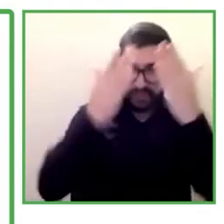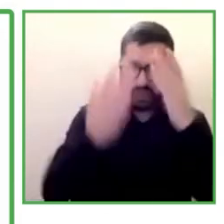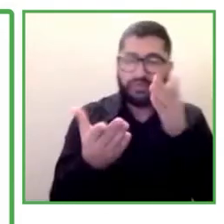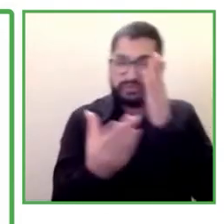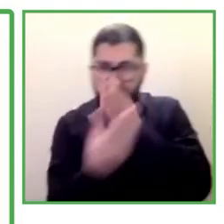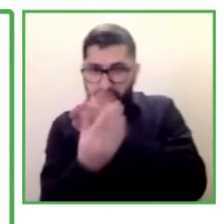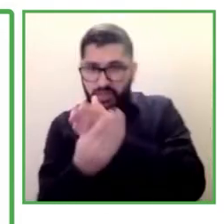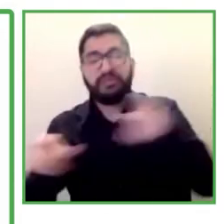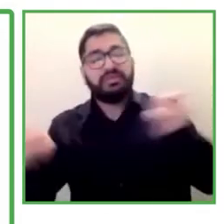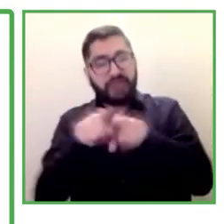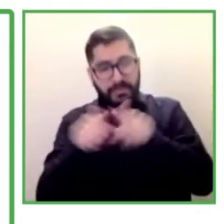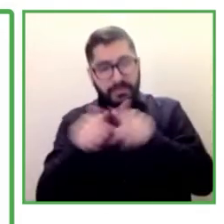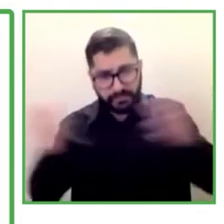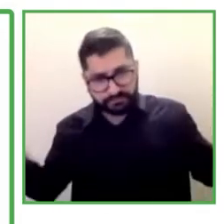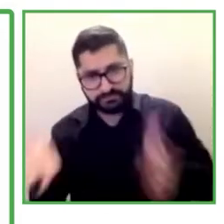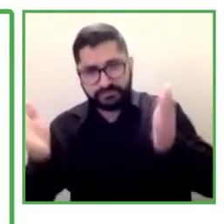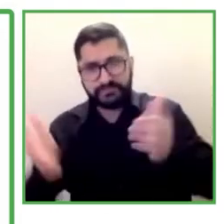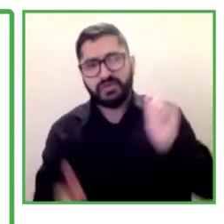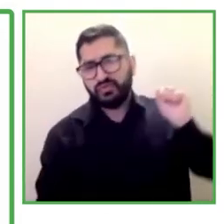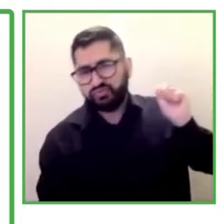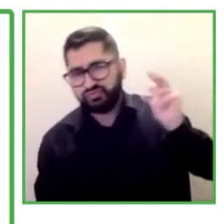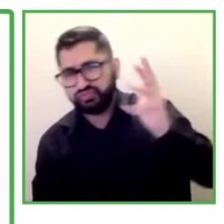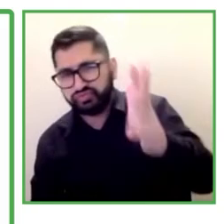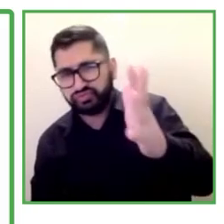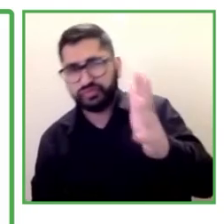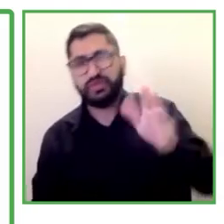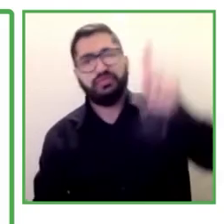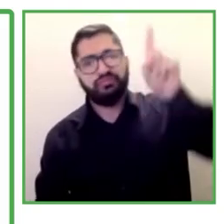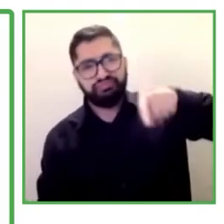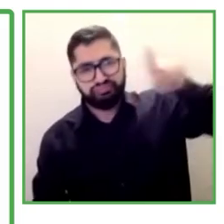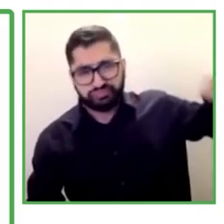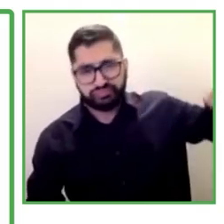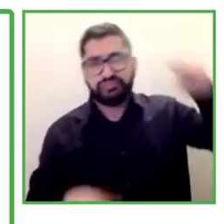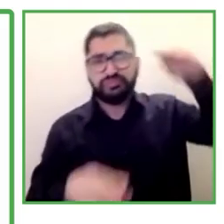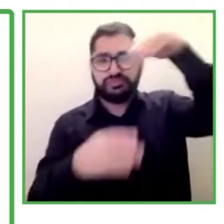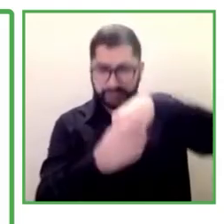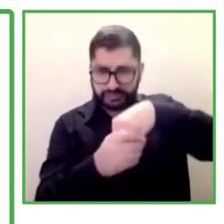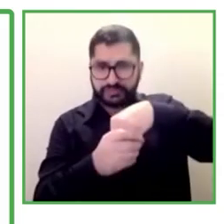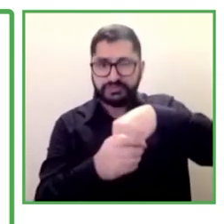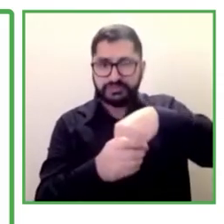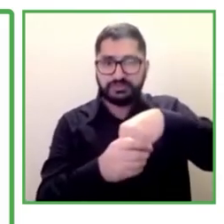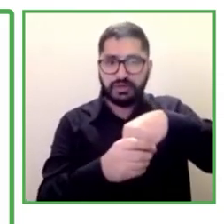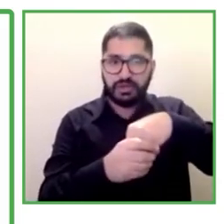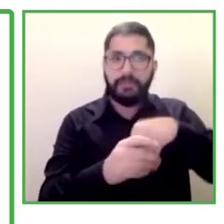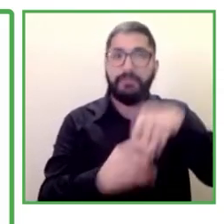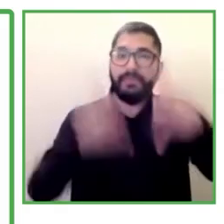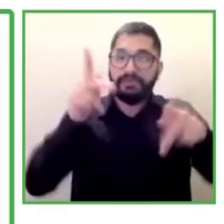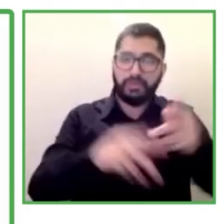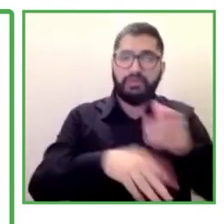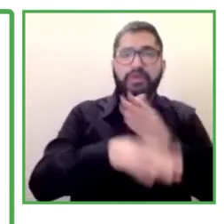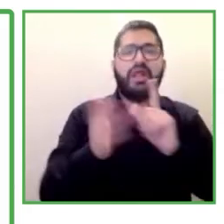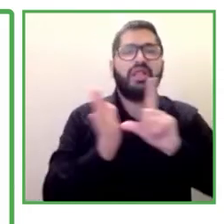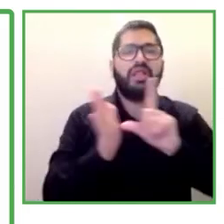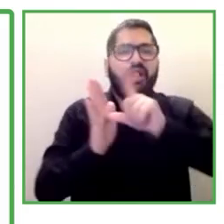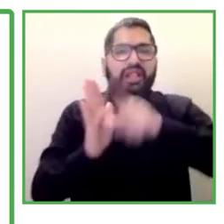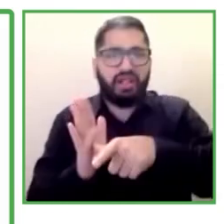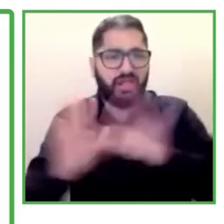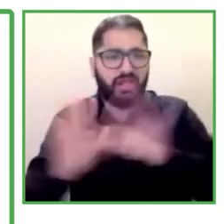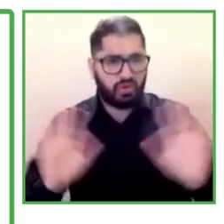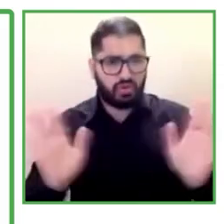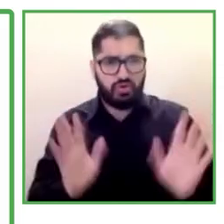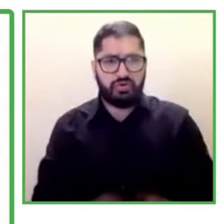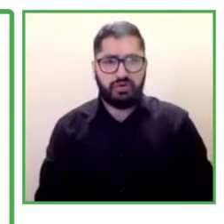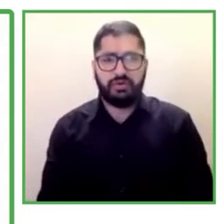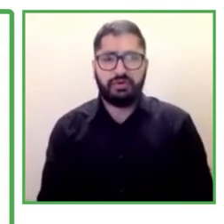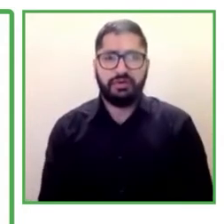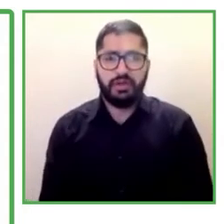vidas, sin que nadie se quede atrás. Pero para entender de manera mucho más concreta cómo operan